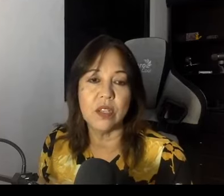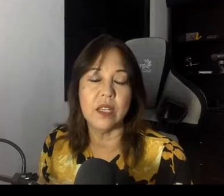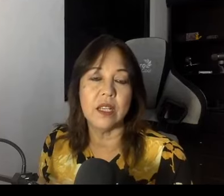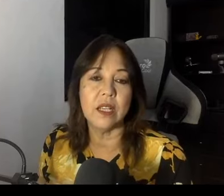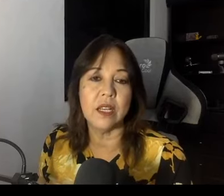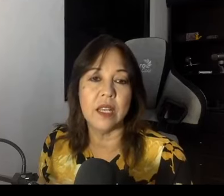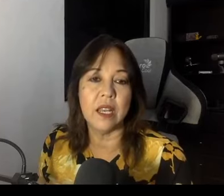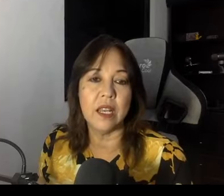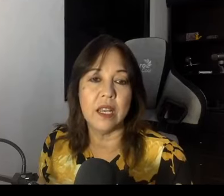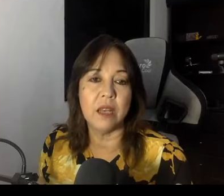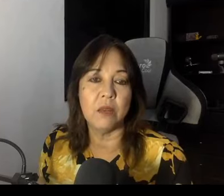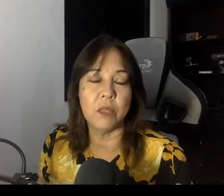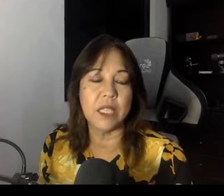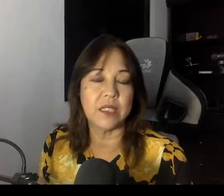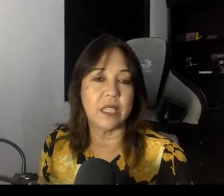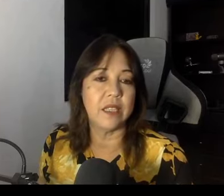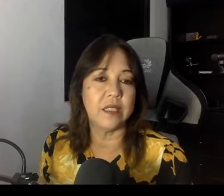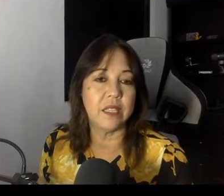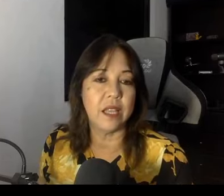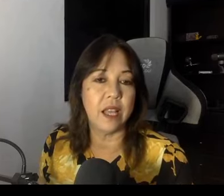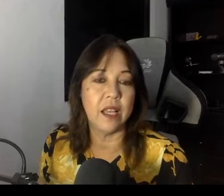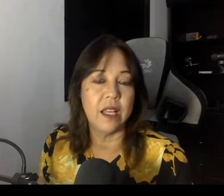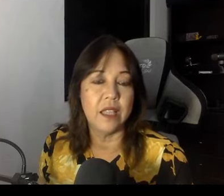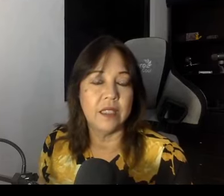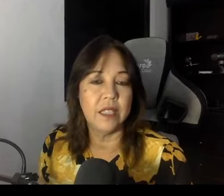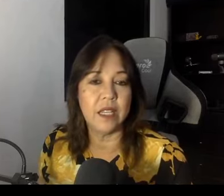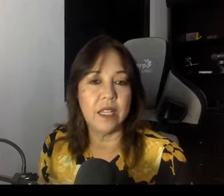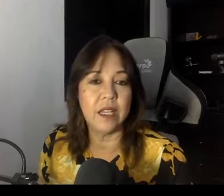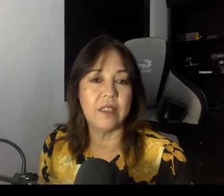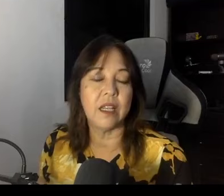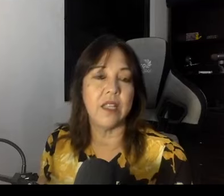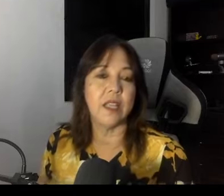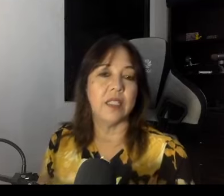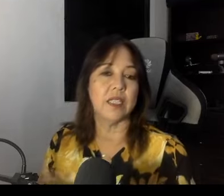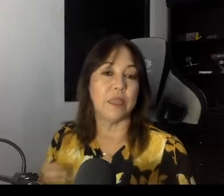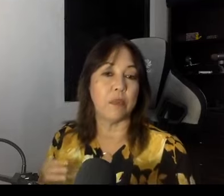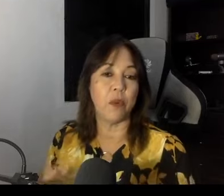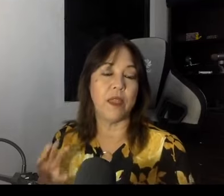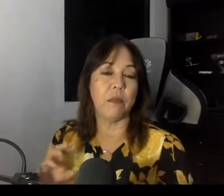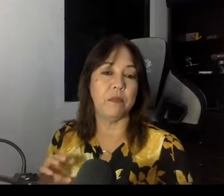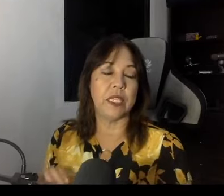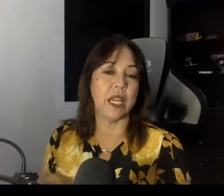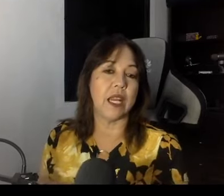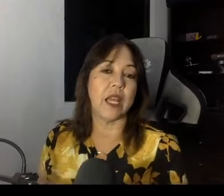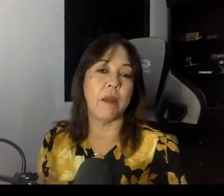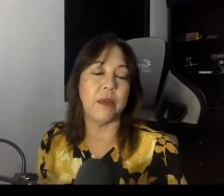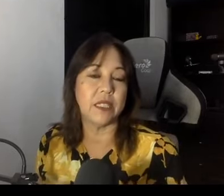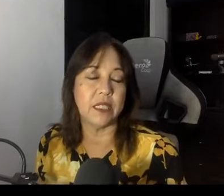mucho la estadística de letalidad